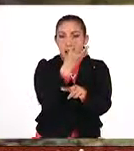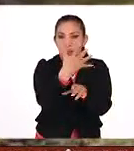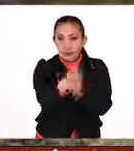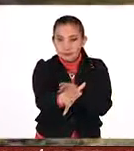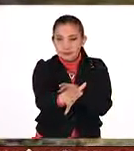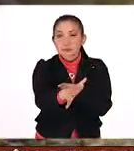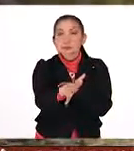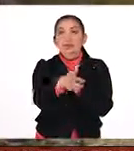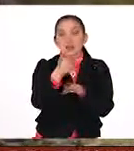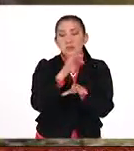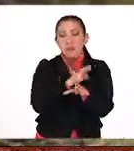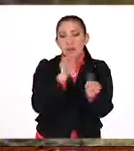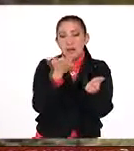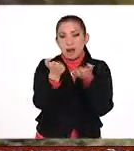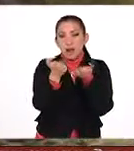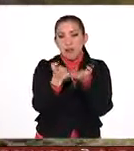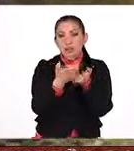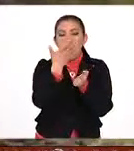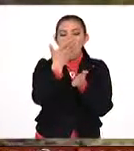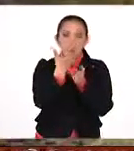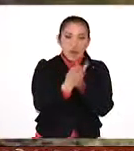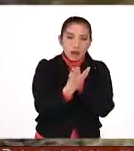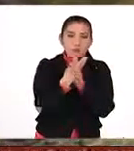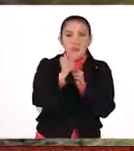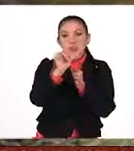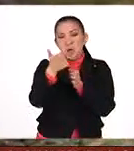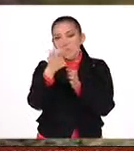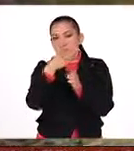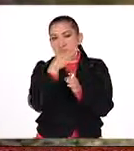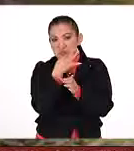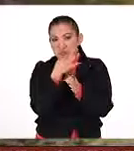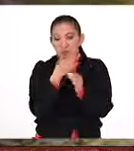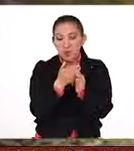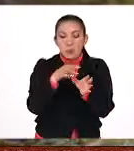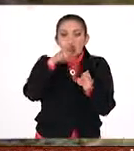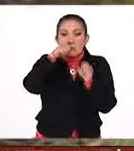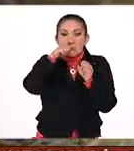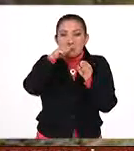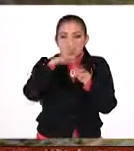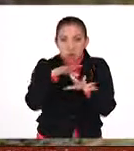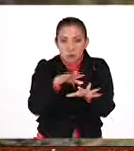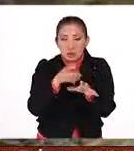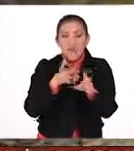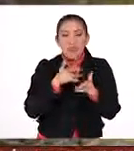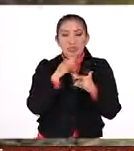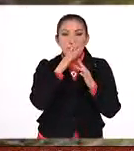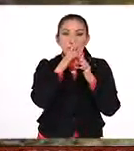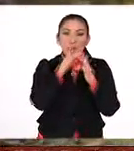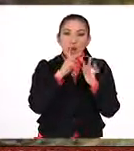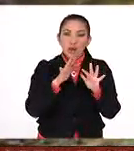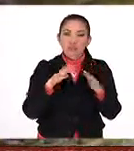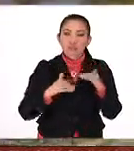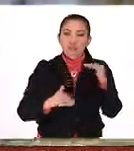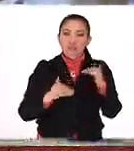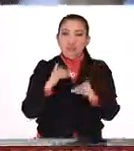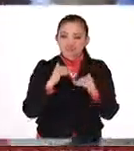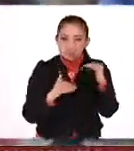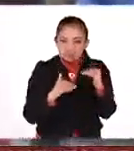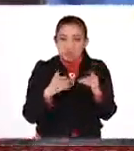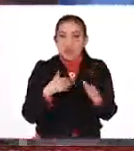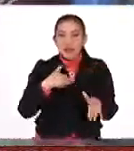puedes continuar con este ejercicio de 3 a 11 minutos y vas a sentir cómo te sientes mucho más equilibrado